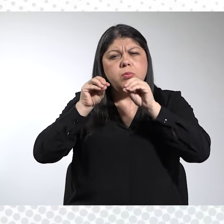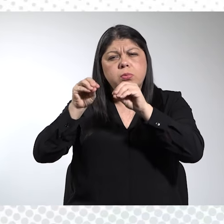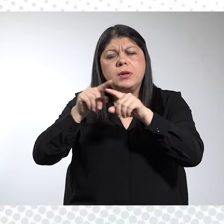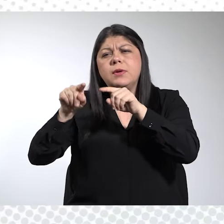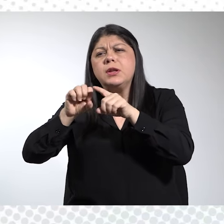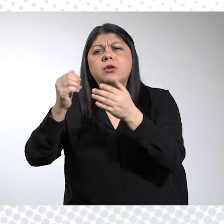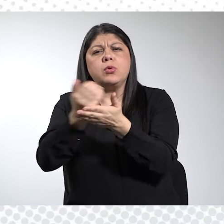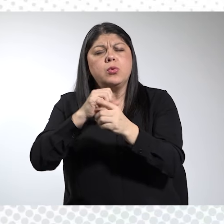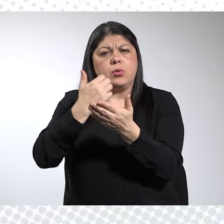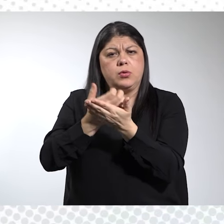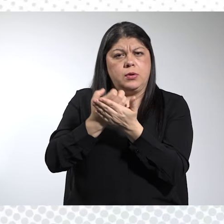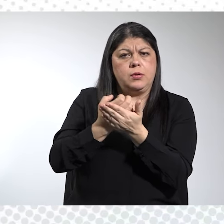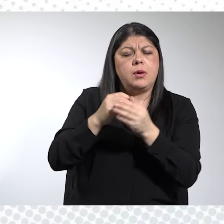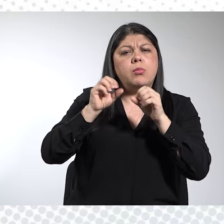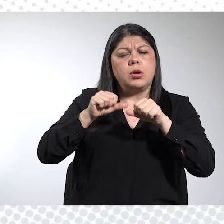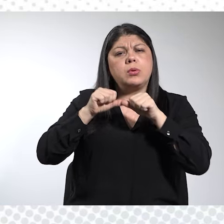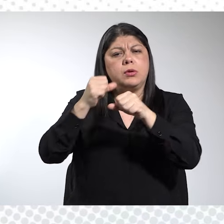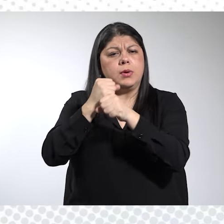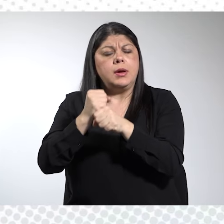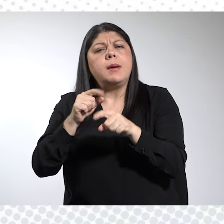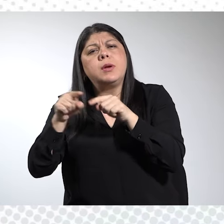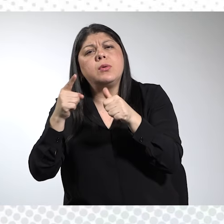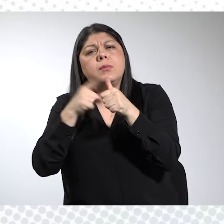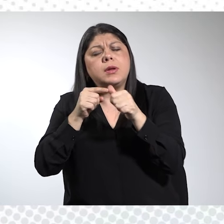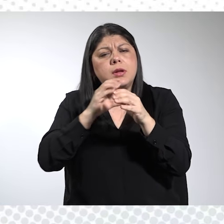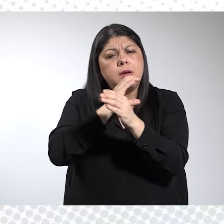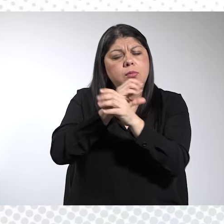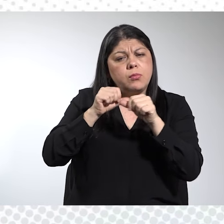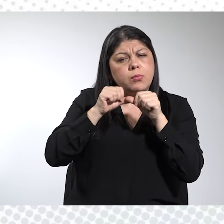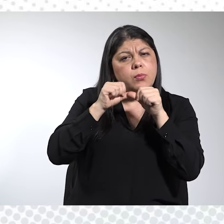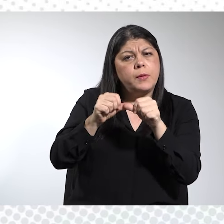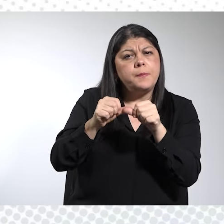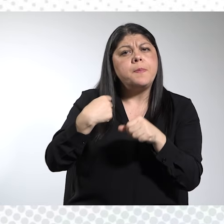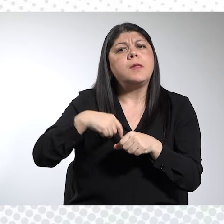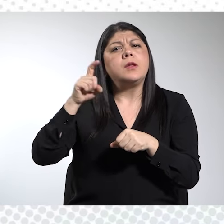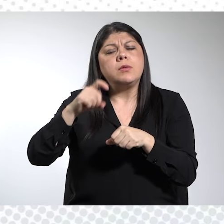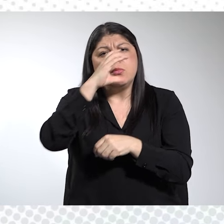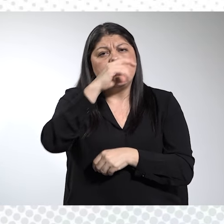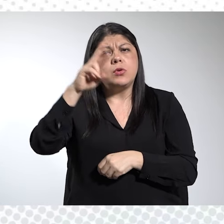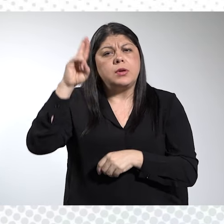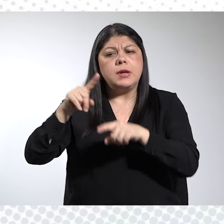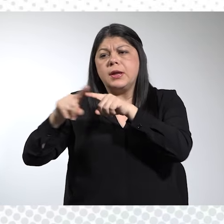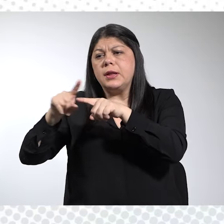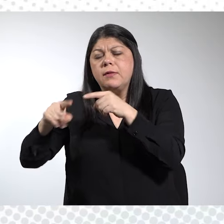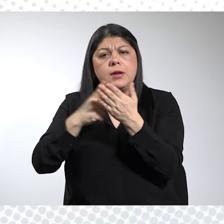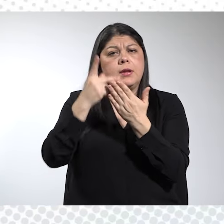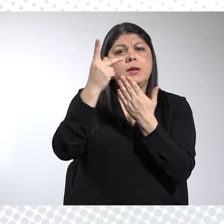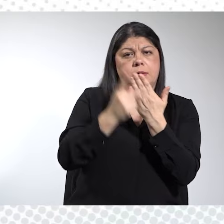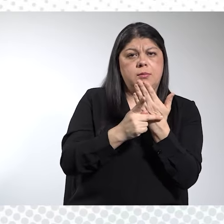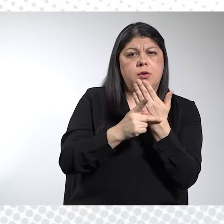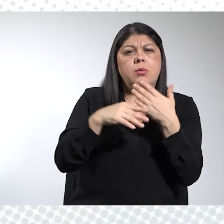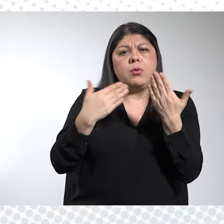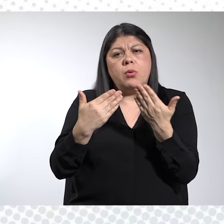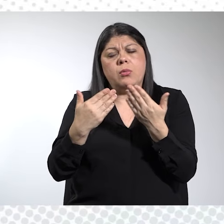recursos económicos para que esto siga trabajándose de esta manera. Y sobre todo la conservación que debemos tener en Costa Rica de los diferentes